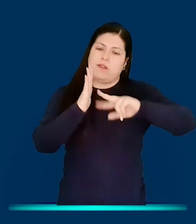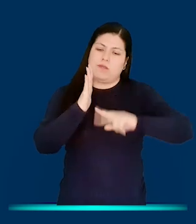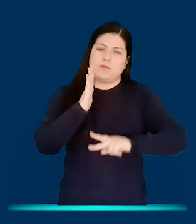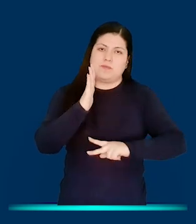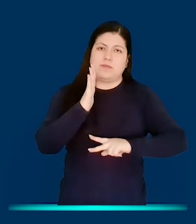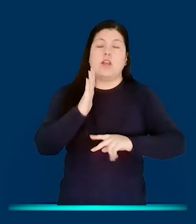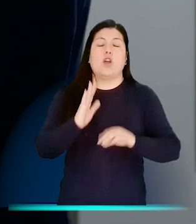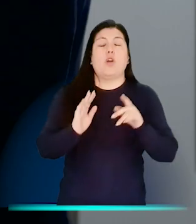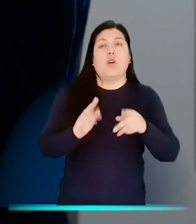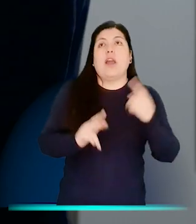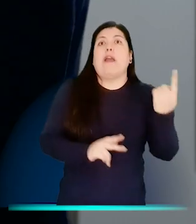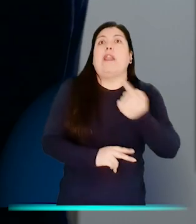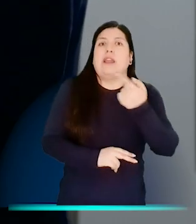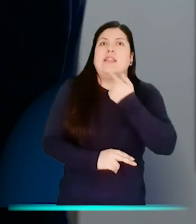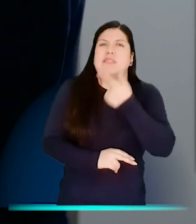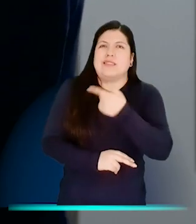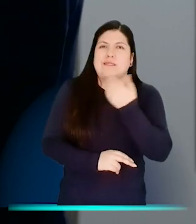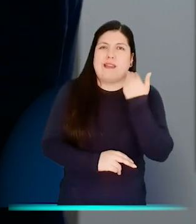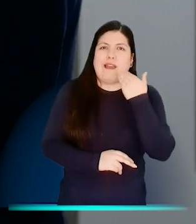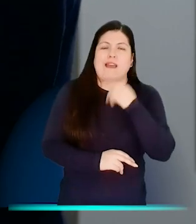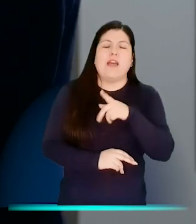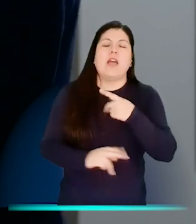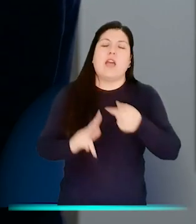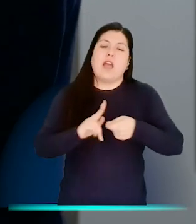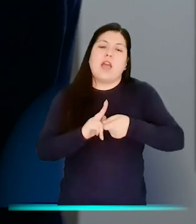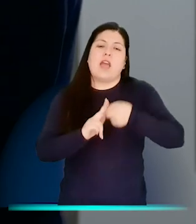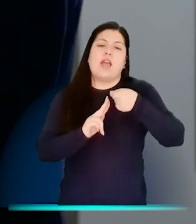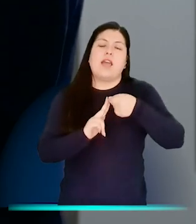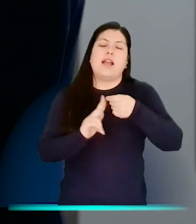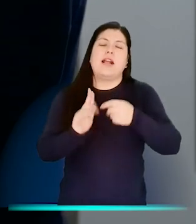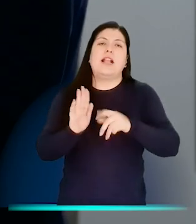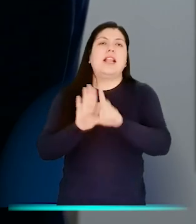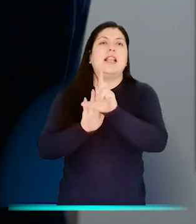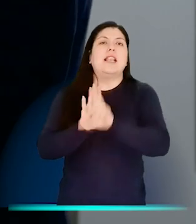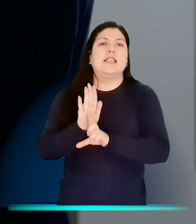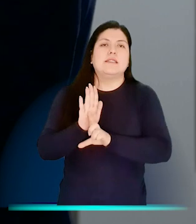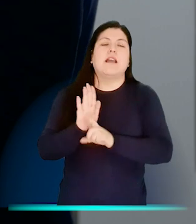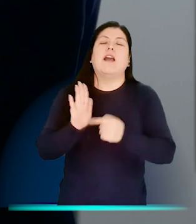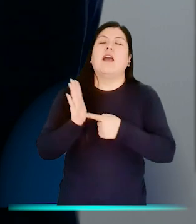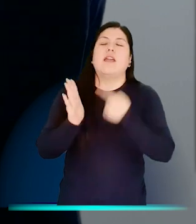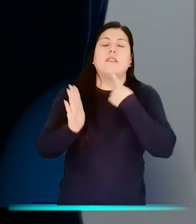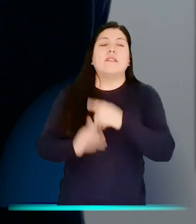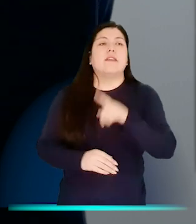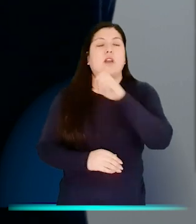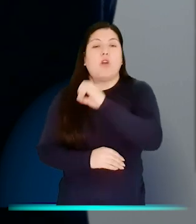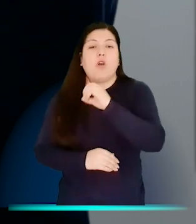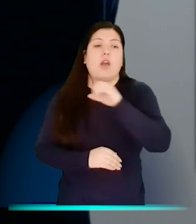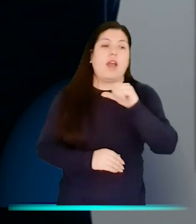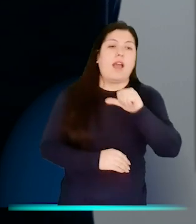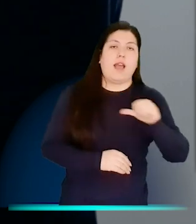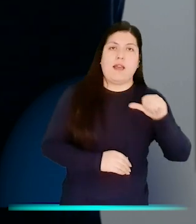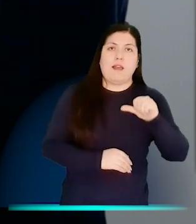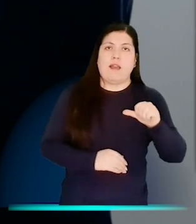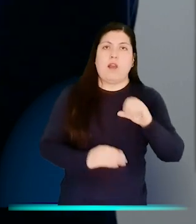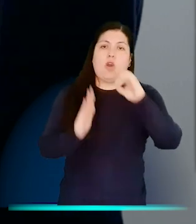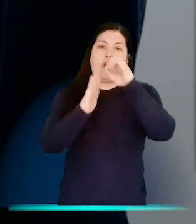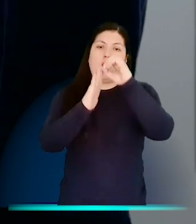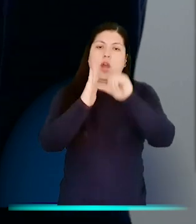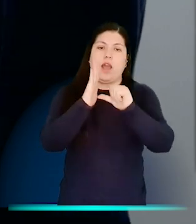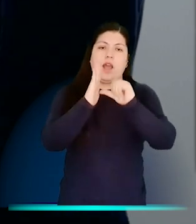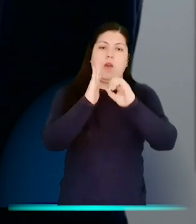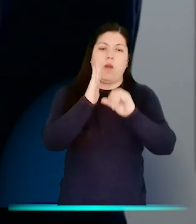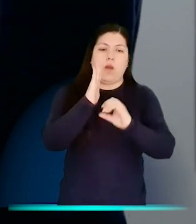y alternancia, o como coloquialmente y comúnmente la conocemos, lista cremallera. Deben estar conformados por un hombre y una